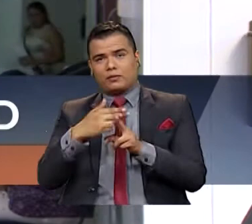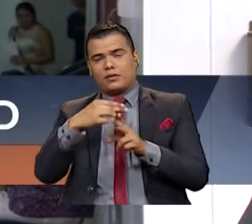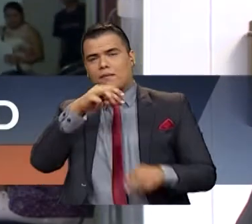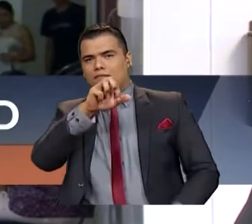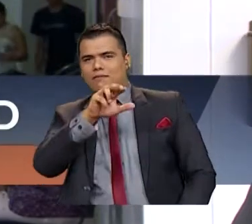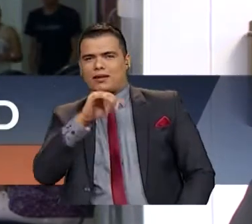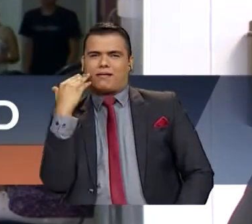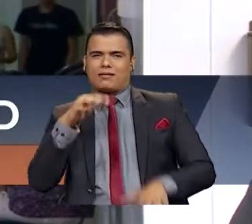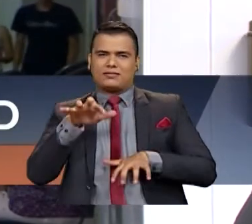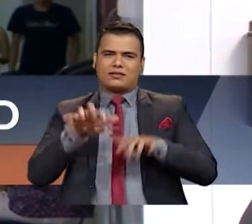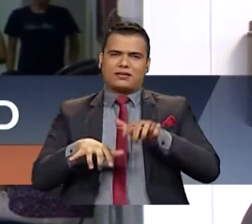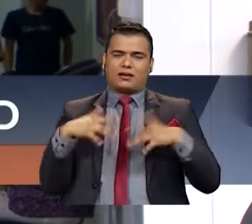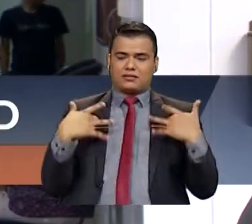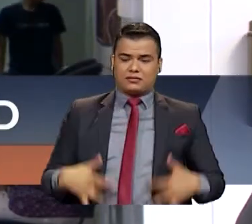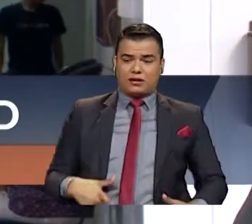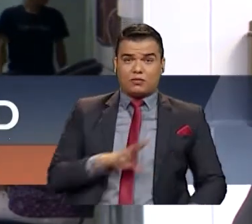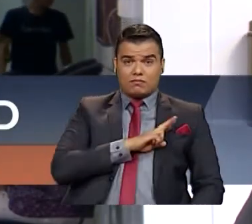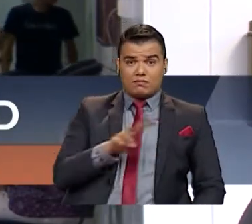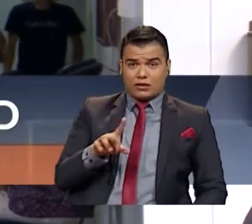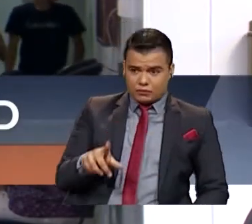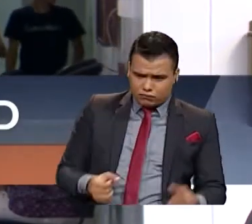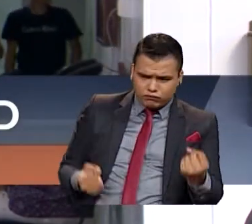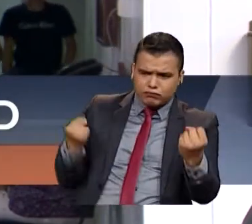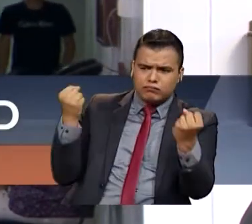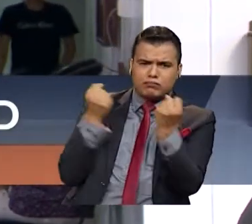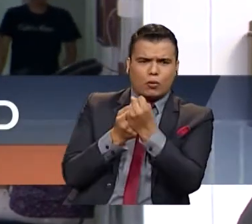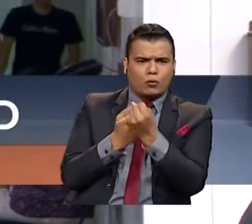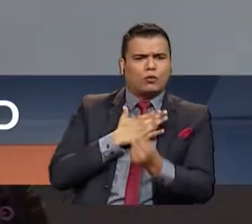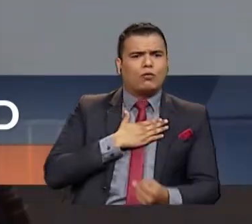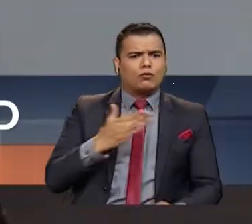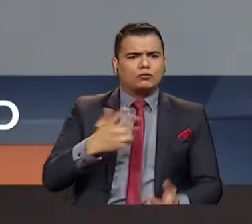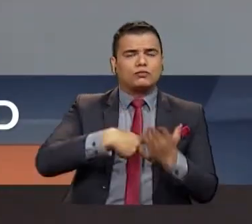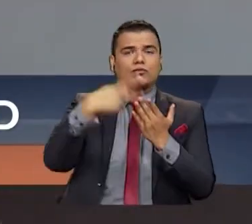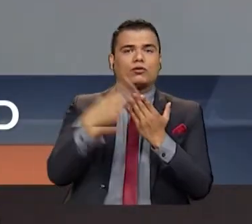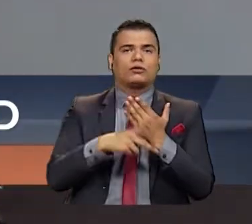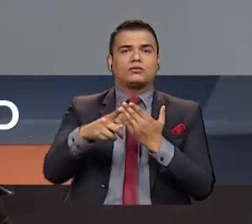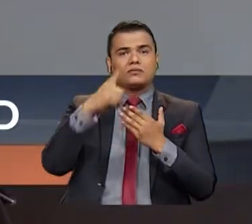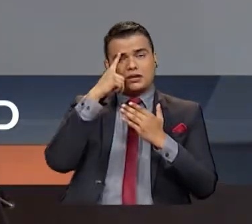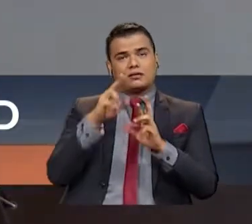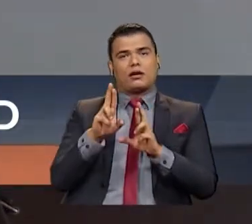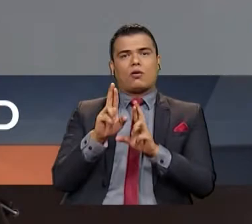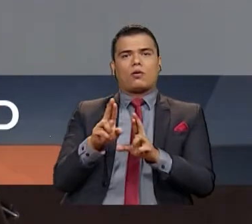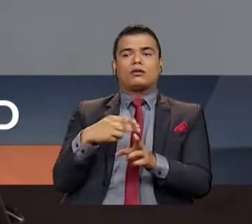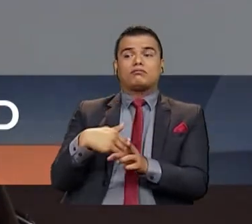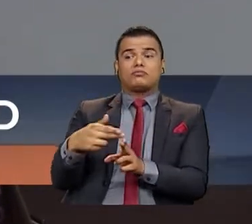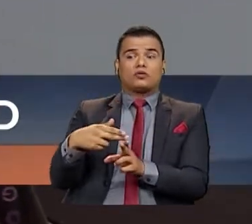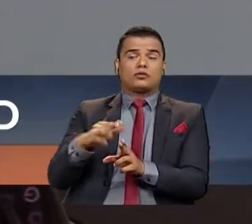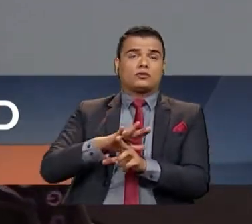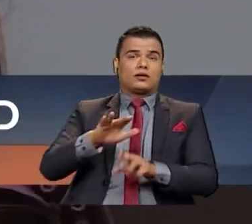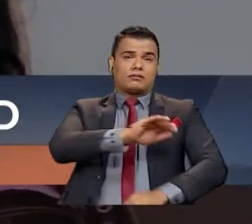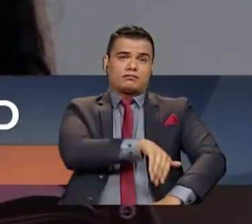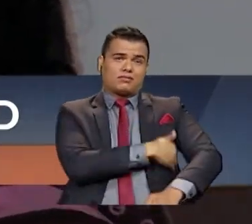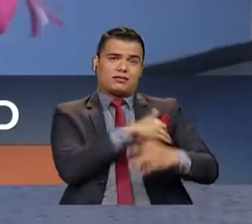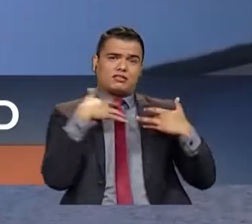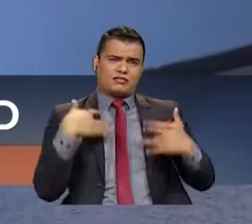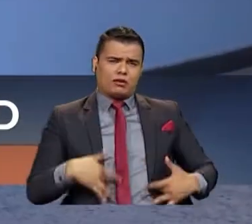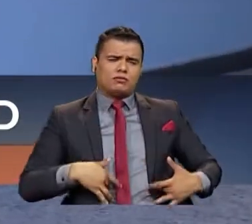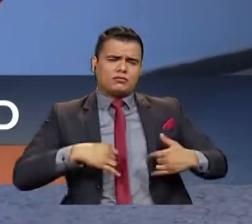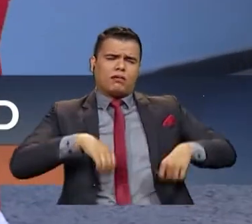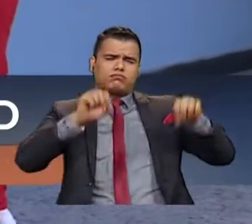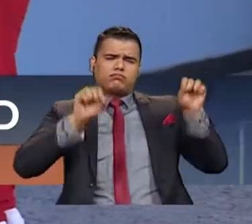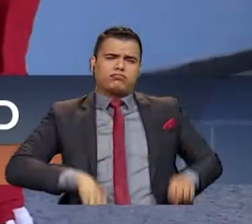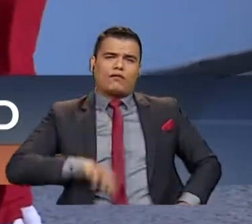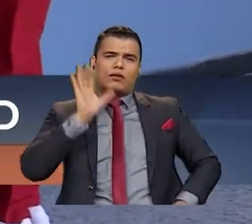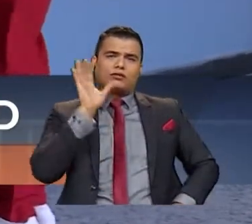Ledme, secretaria de Salud Departamental, quienes han apoyado este proyecto. Se espera que en los próximos meses el Ministerio de Salud apruebe el